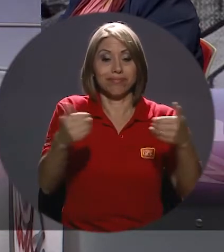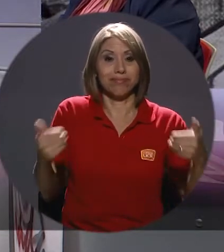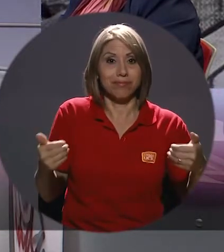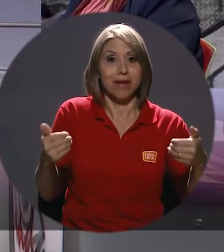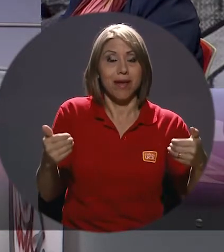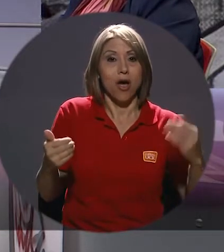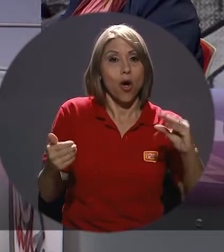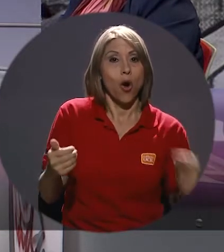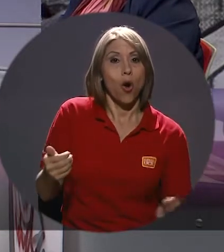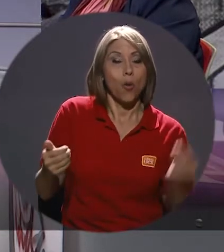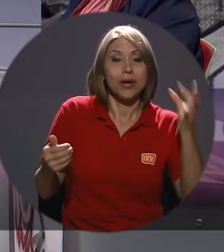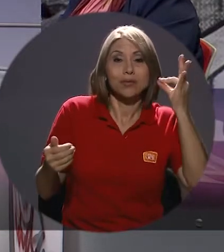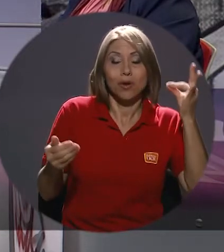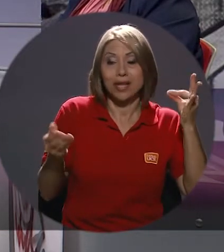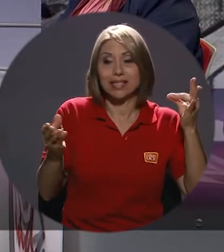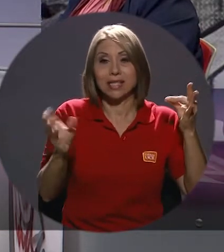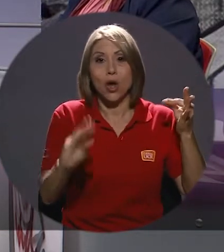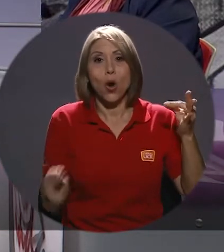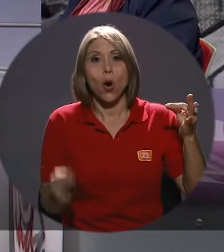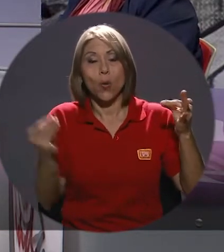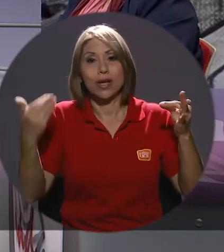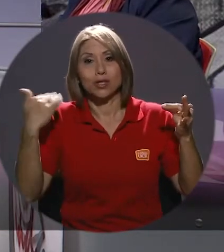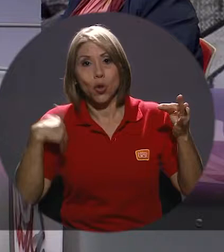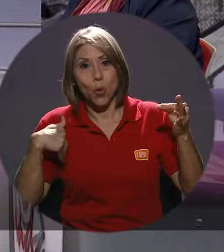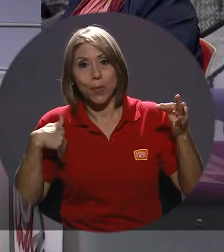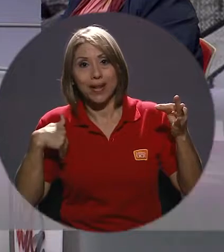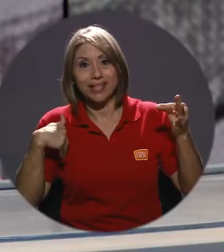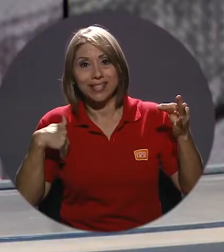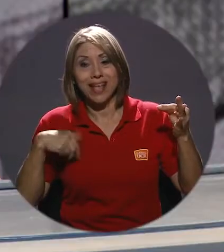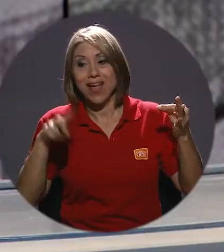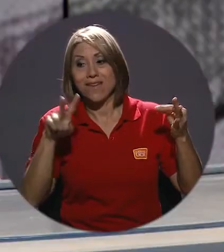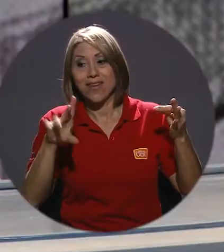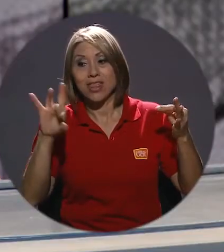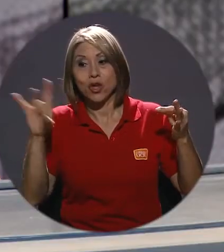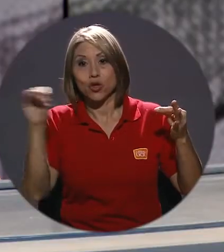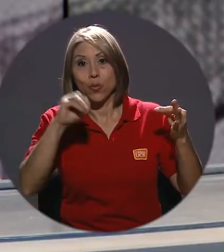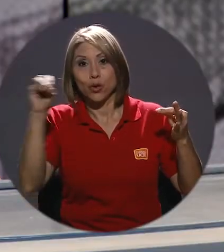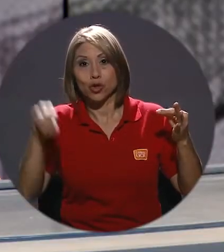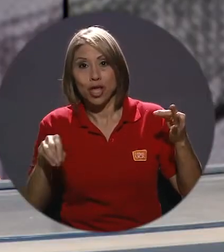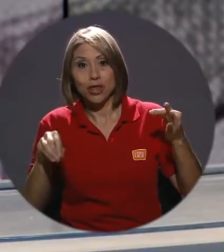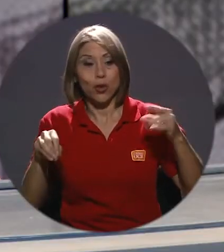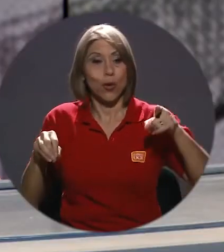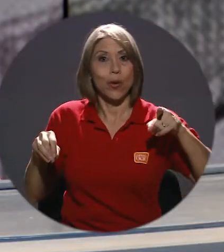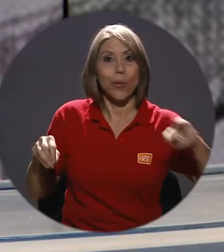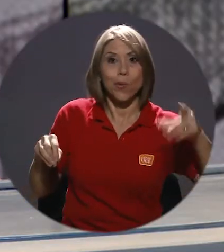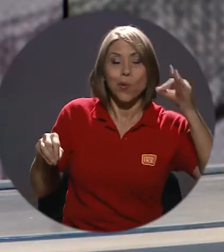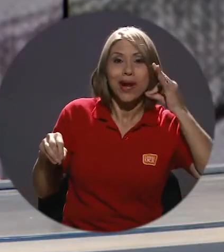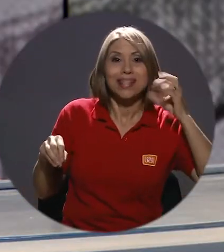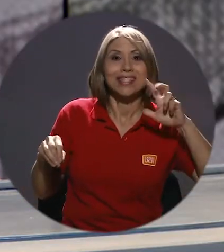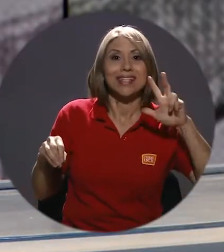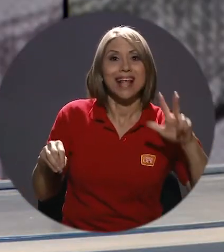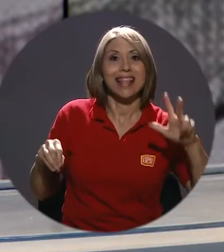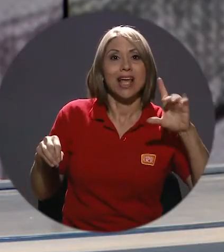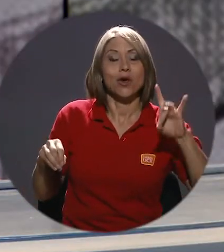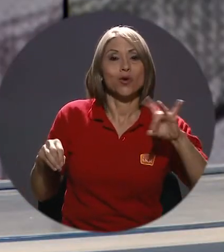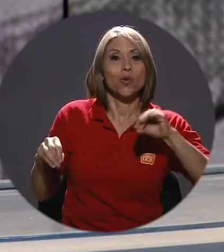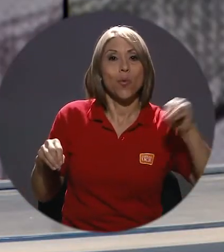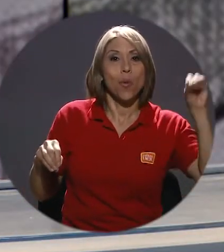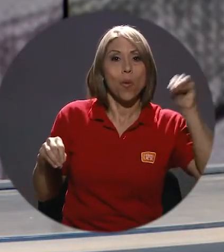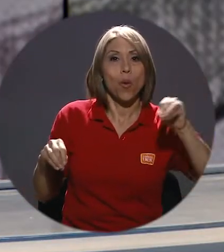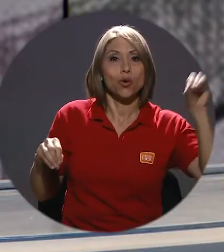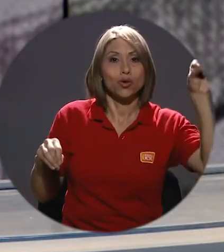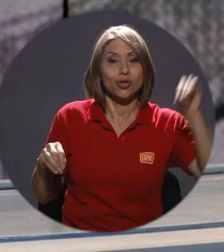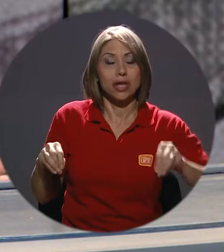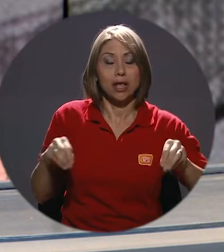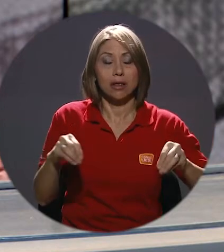tienen un desempleo de cerca del 28% y las mujeres un 37,8%. Sí, son es decir, casi son 10 datos puntos alarmantes en el